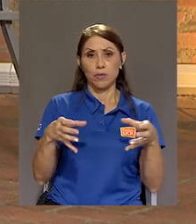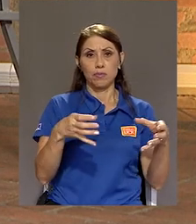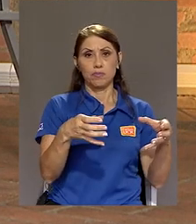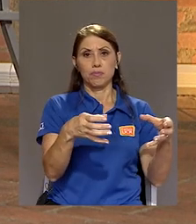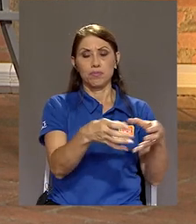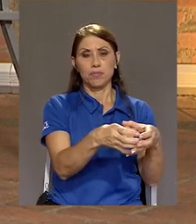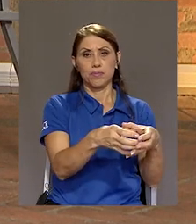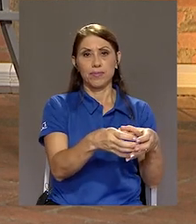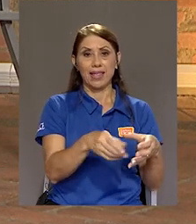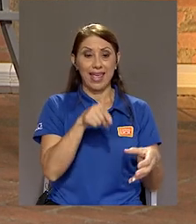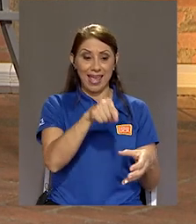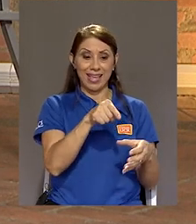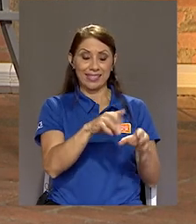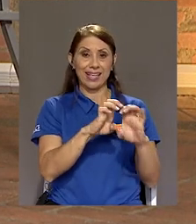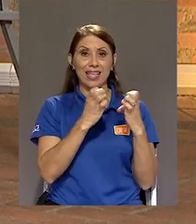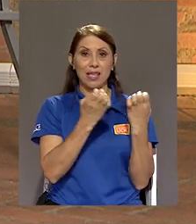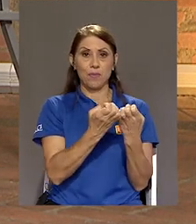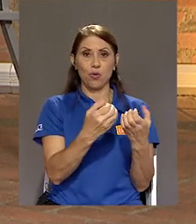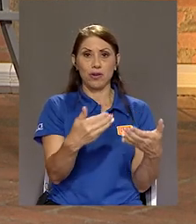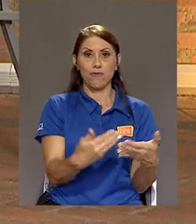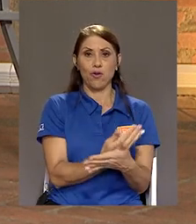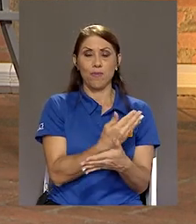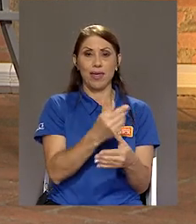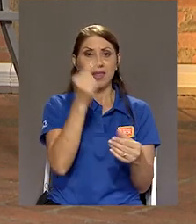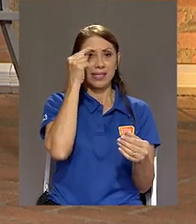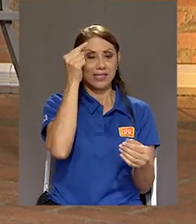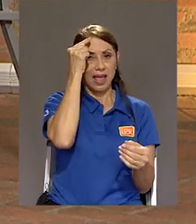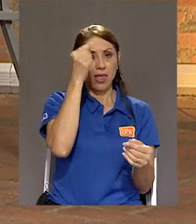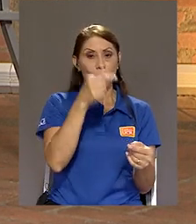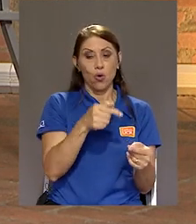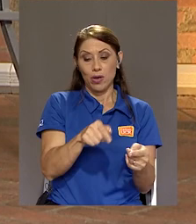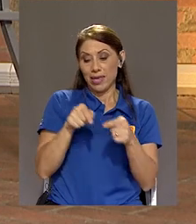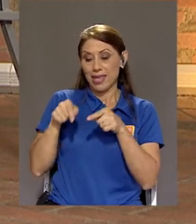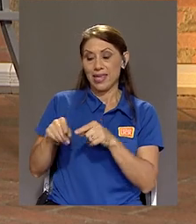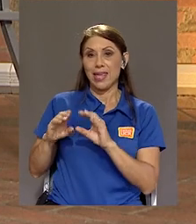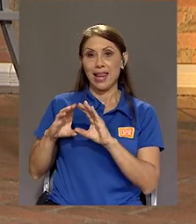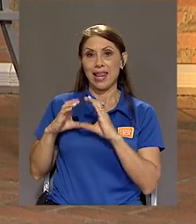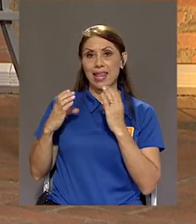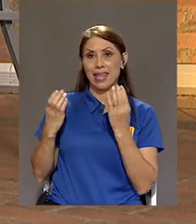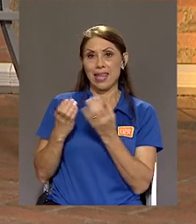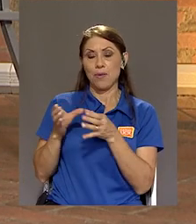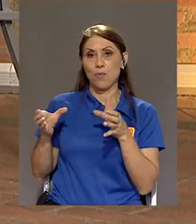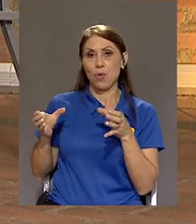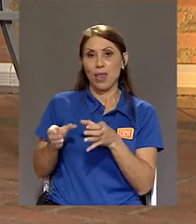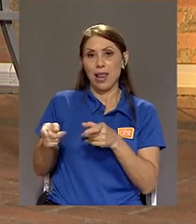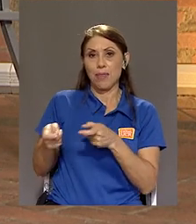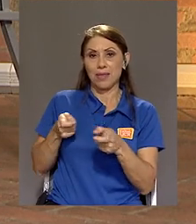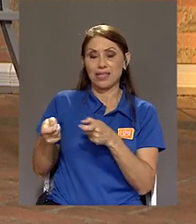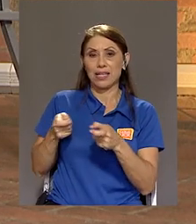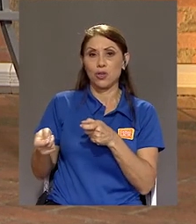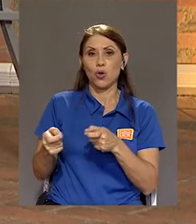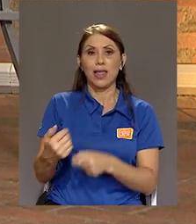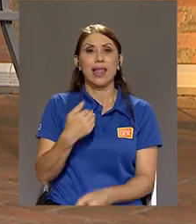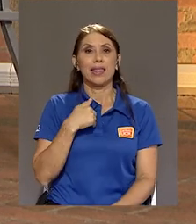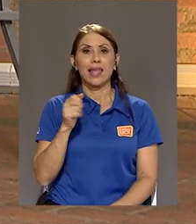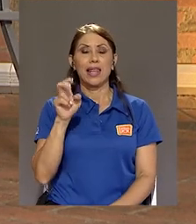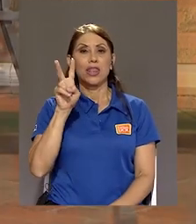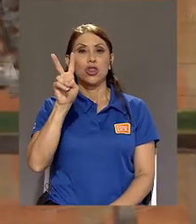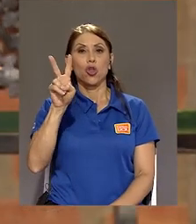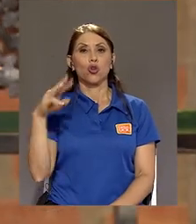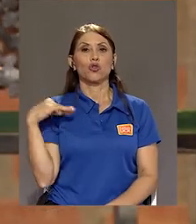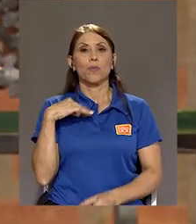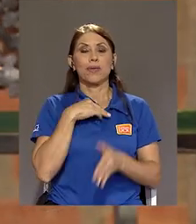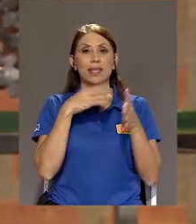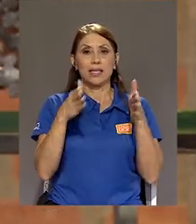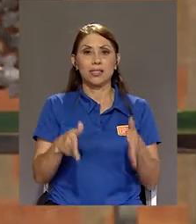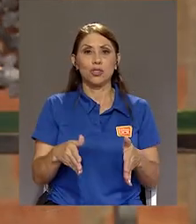está en Reforma del Estado, en el que estoy yo, y el de la administración, tiene 2 ministros al frente de la comisión. En el